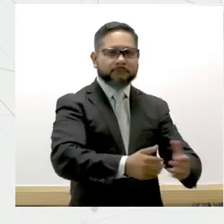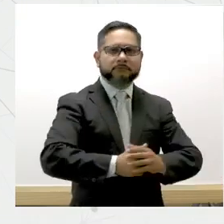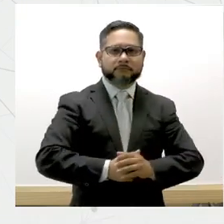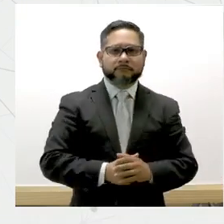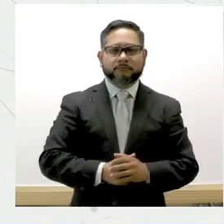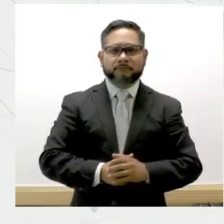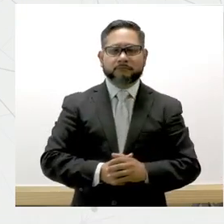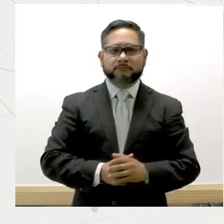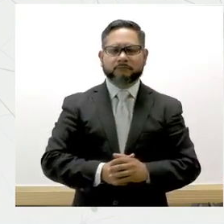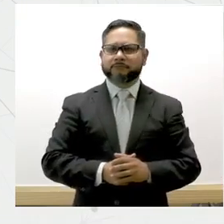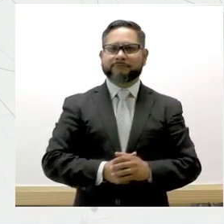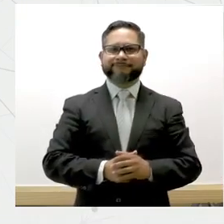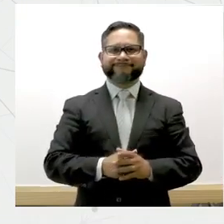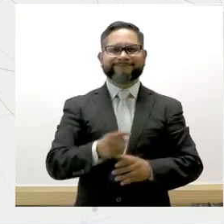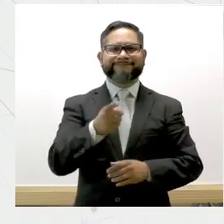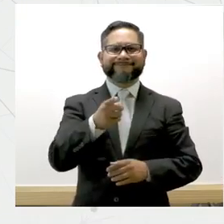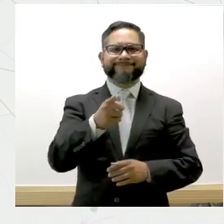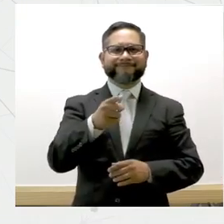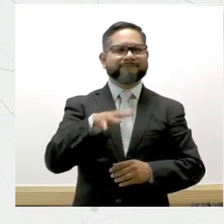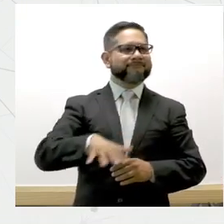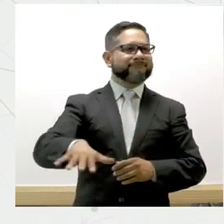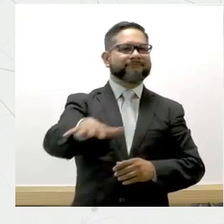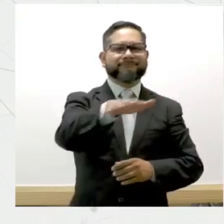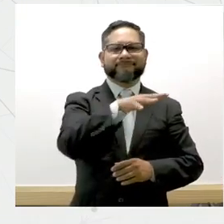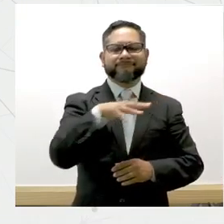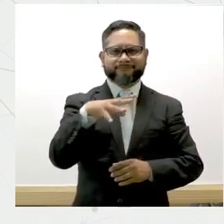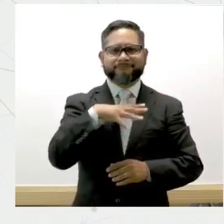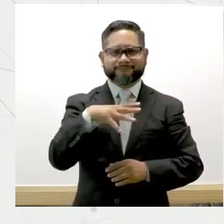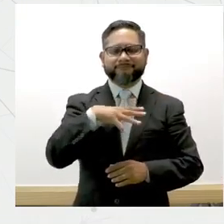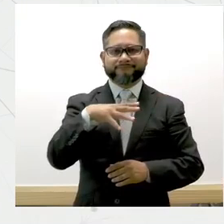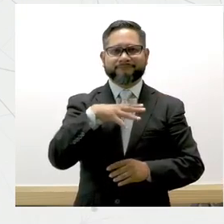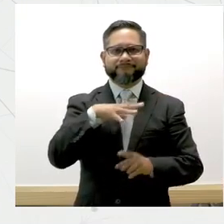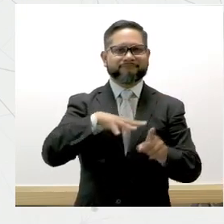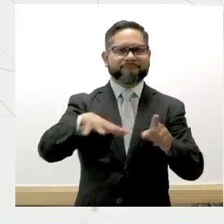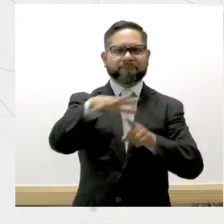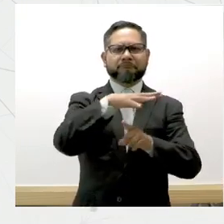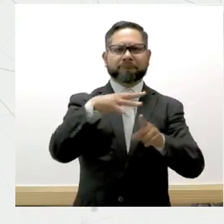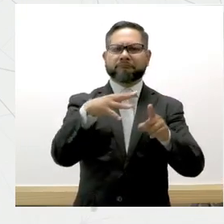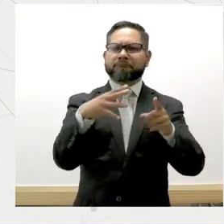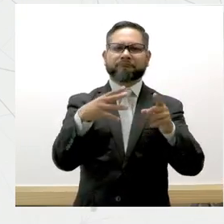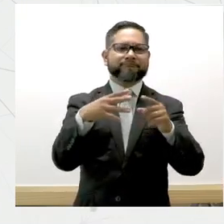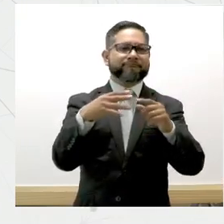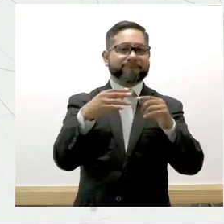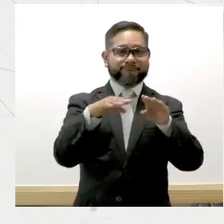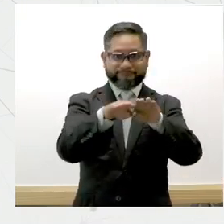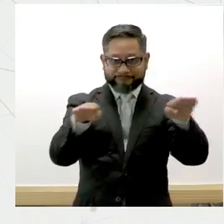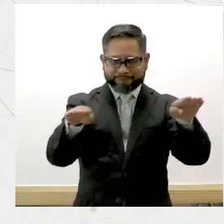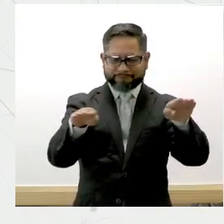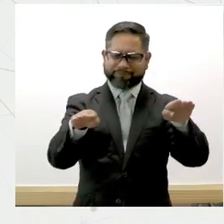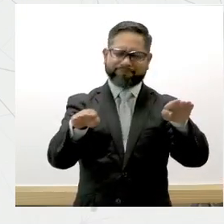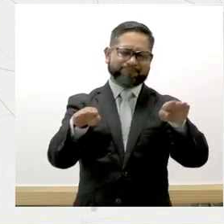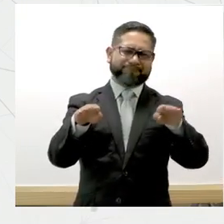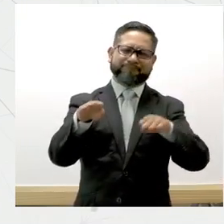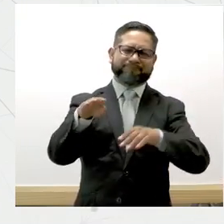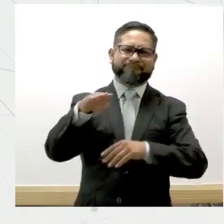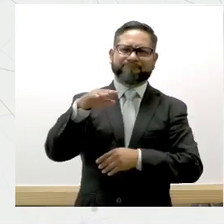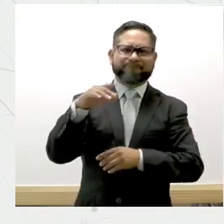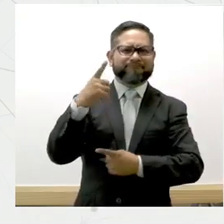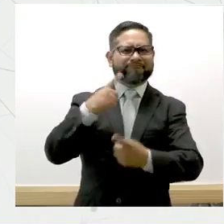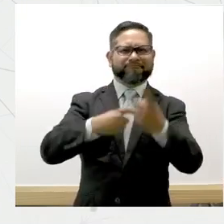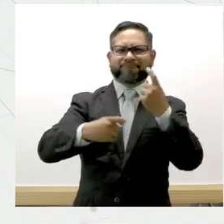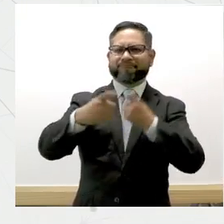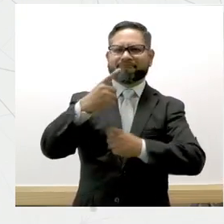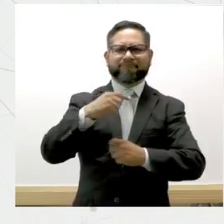¿no? Es decir, que nos encontramos en un entorno en el que, a pesar de lo que creemos, la igualdad todavía tiene mucho recorrido para asegurarse, incluso para mujeres que se encuentran en posiciones de alto